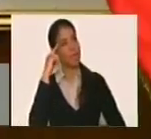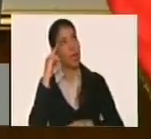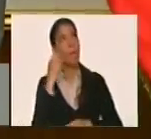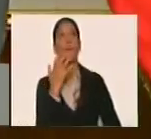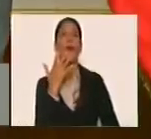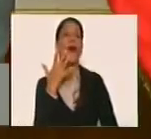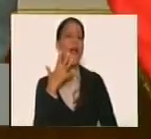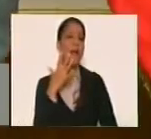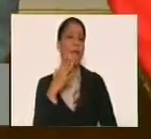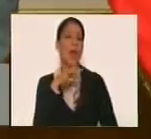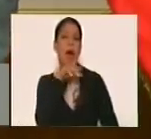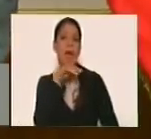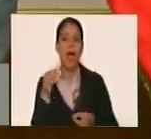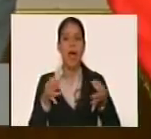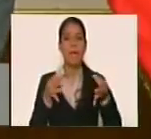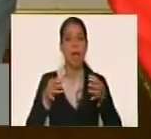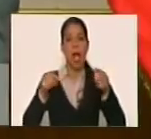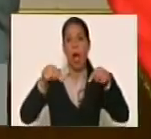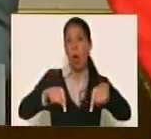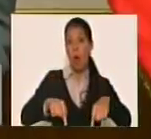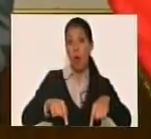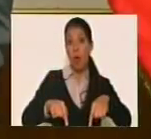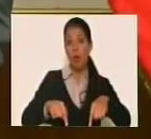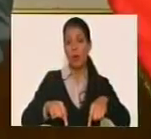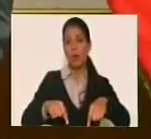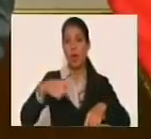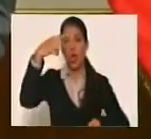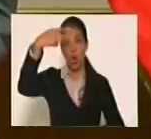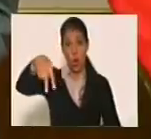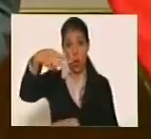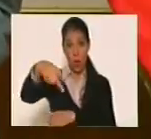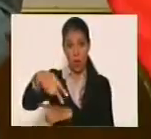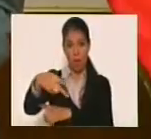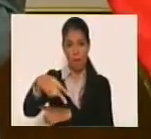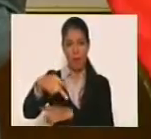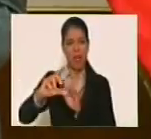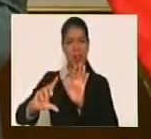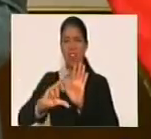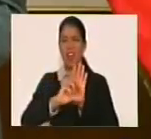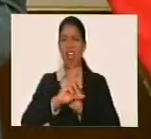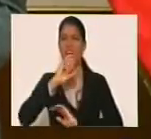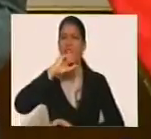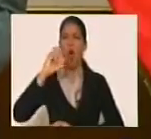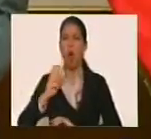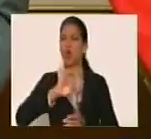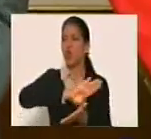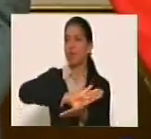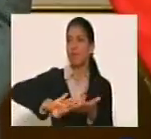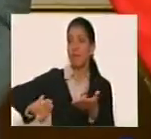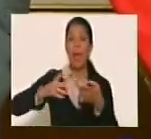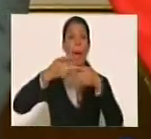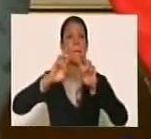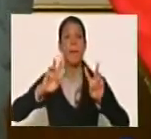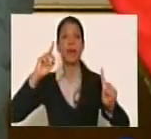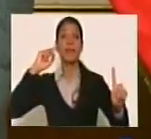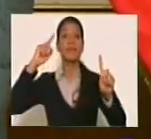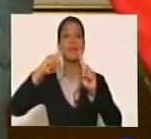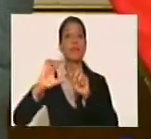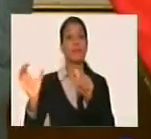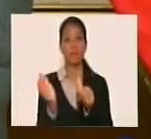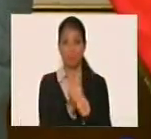hablar hoy, en noviembre, de la ley contra el odio por la convivencia pacífica y la